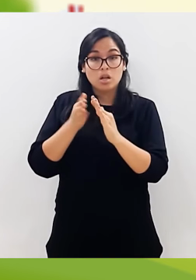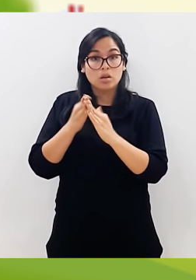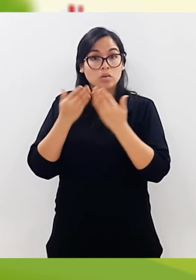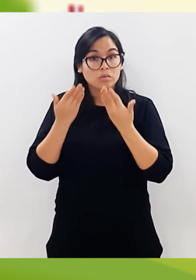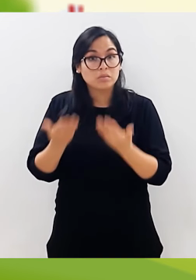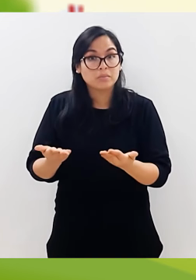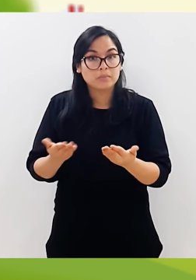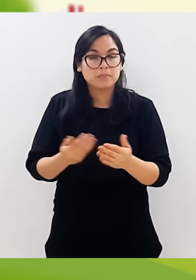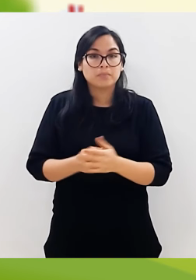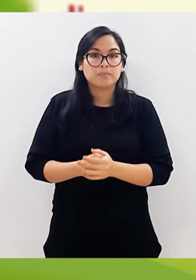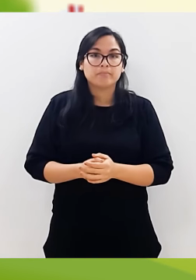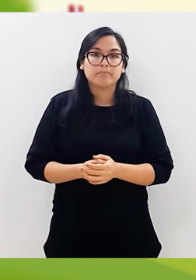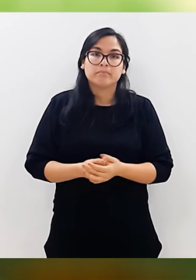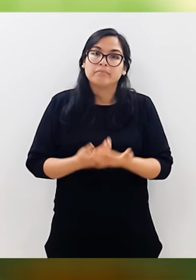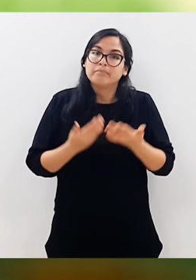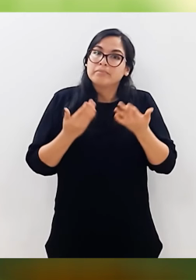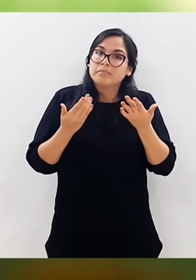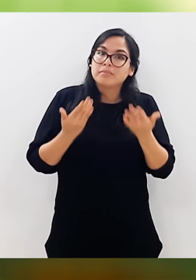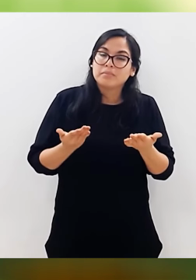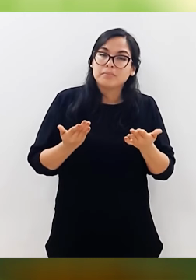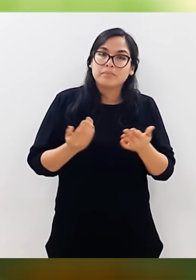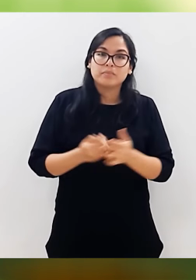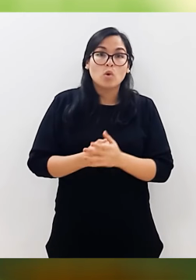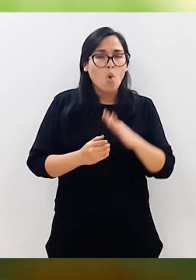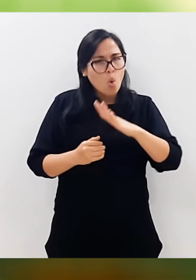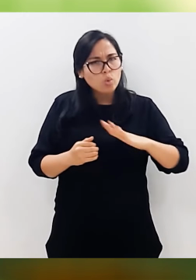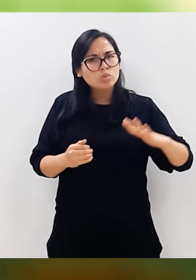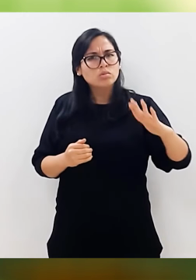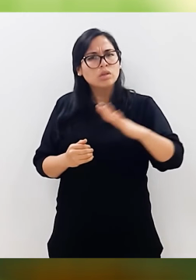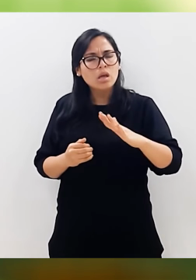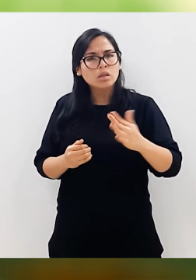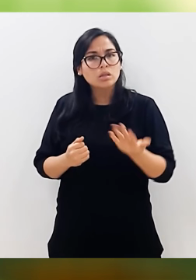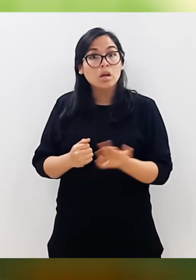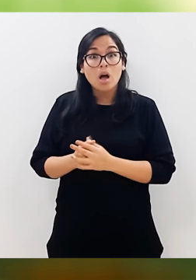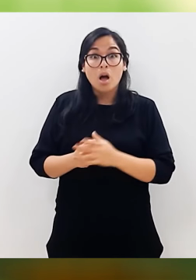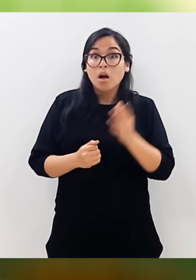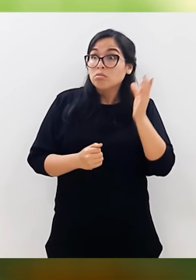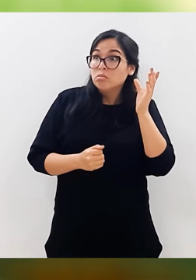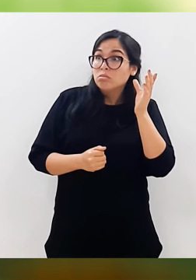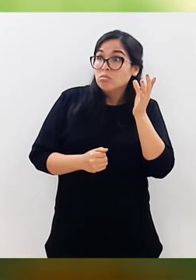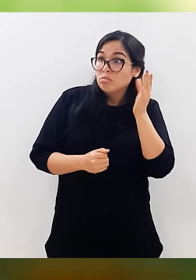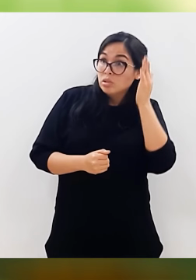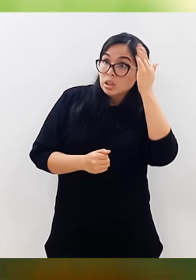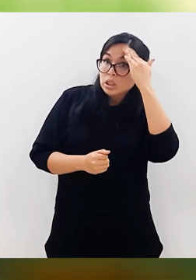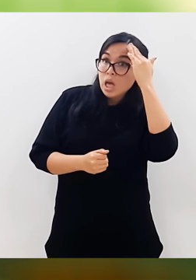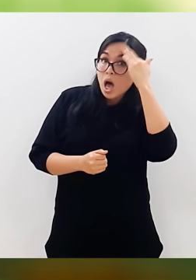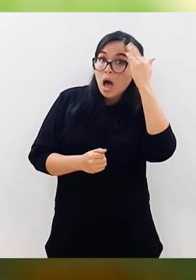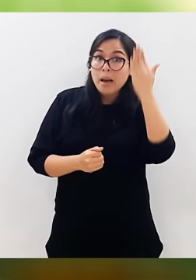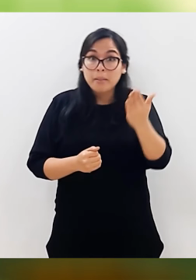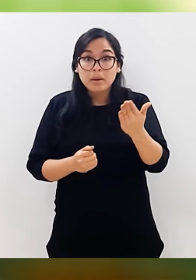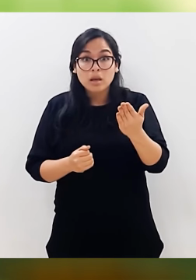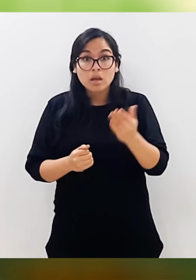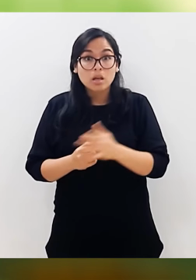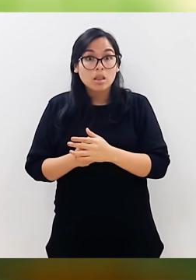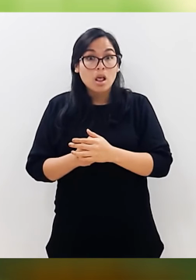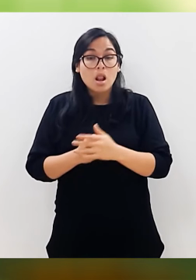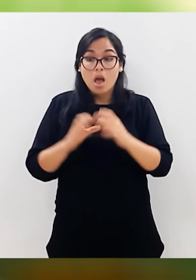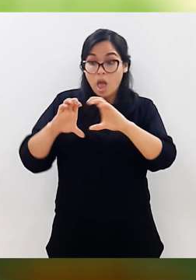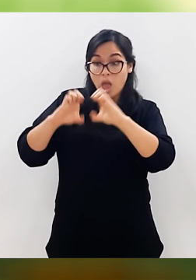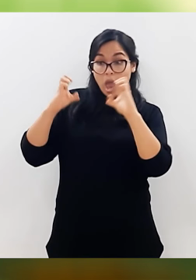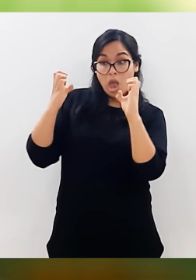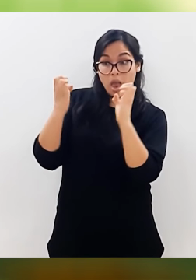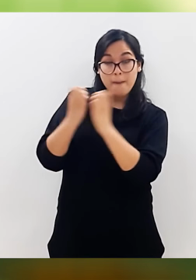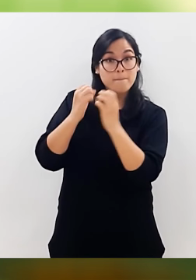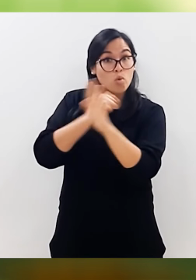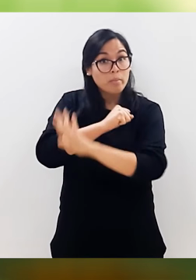de la comunidad. Por cierto, ¿ustedes han escuchado hablar del equipo